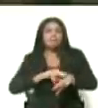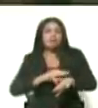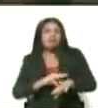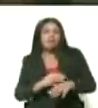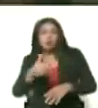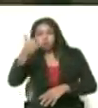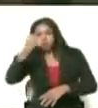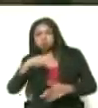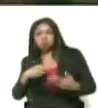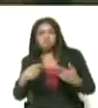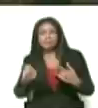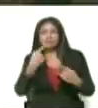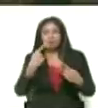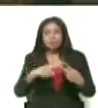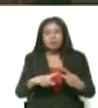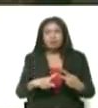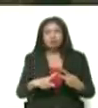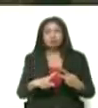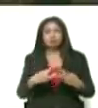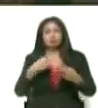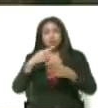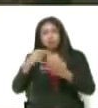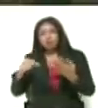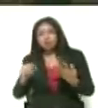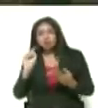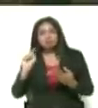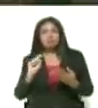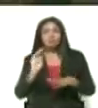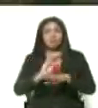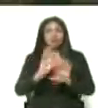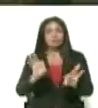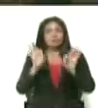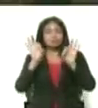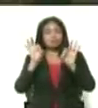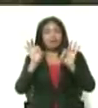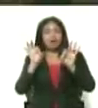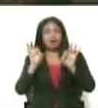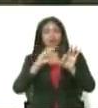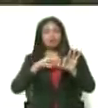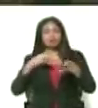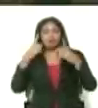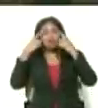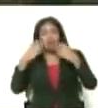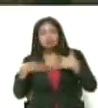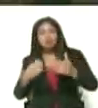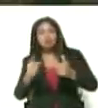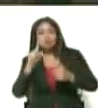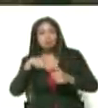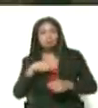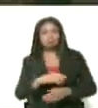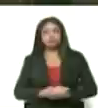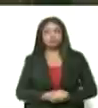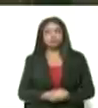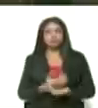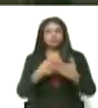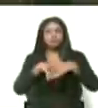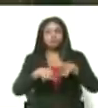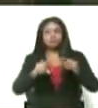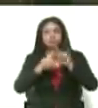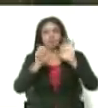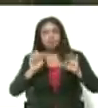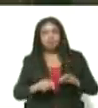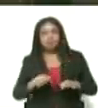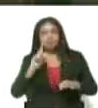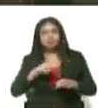médico-quirúrgicos, medicamentos, materiales, protección especial para nuestros profesionales de la salud a través de este